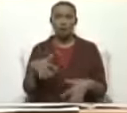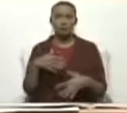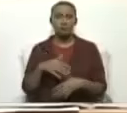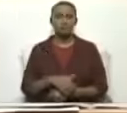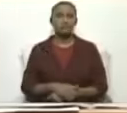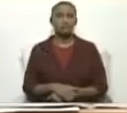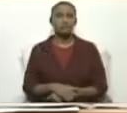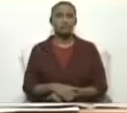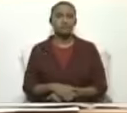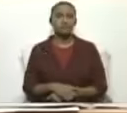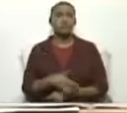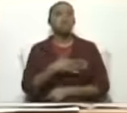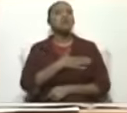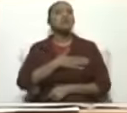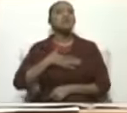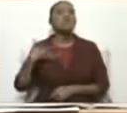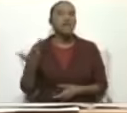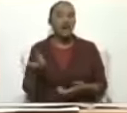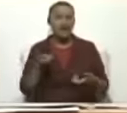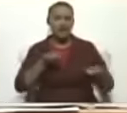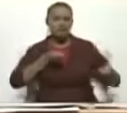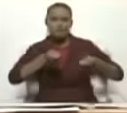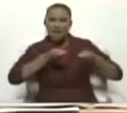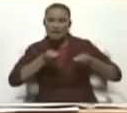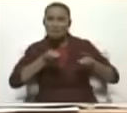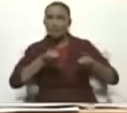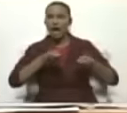está tratando de provocar actos de violencia.